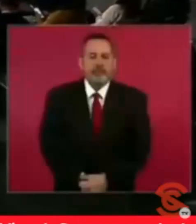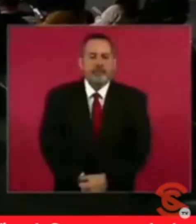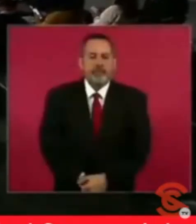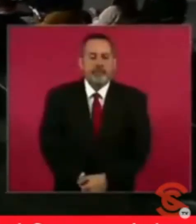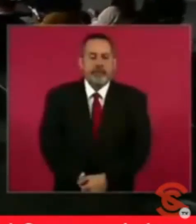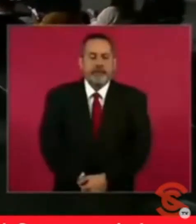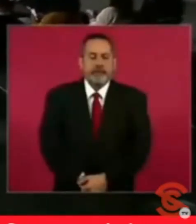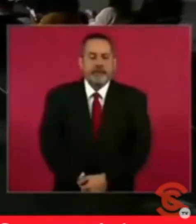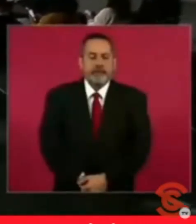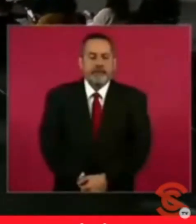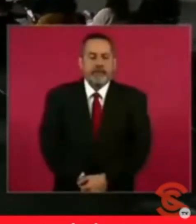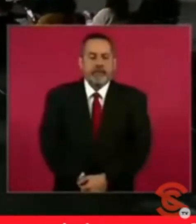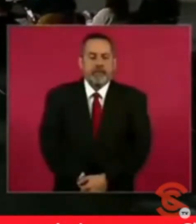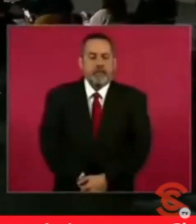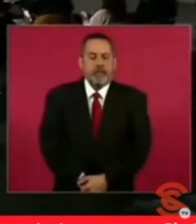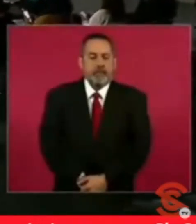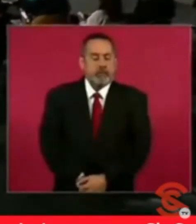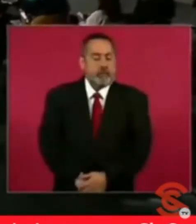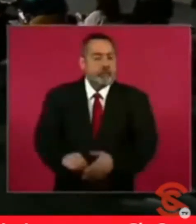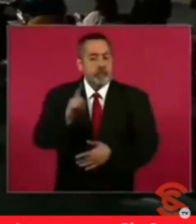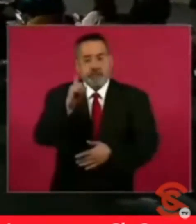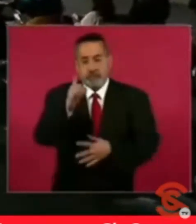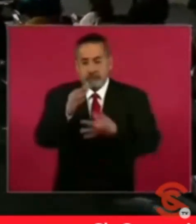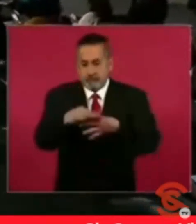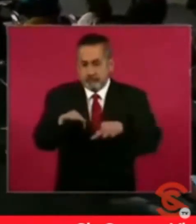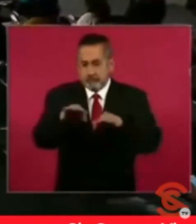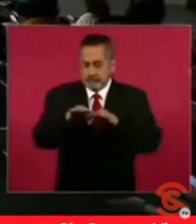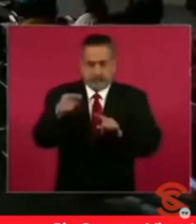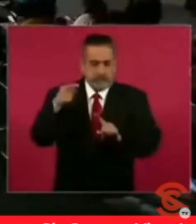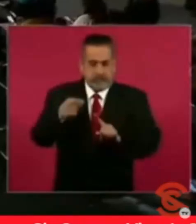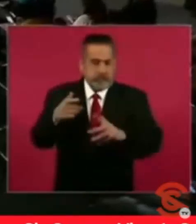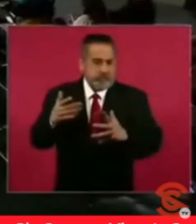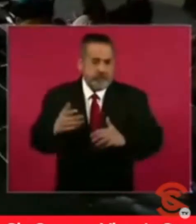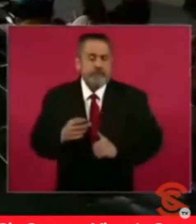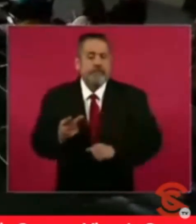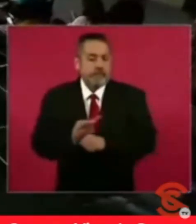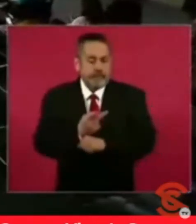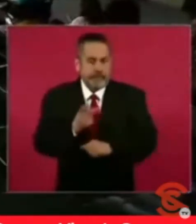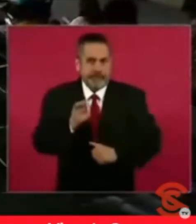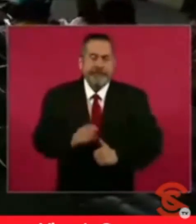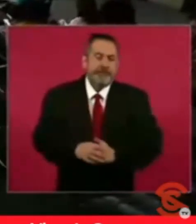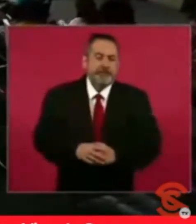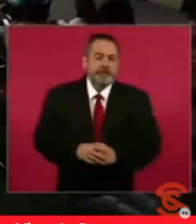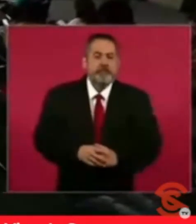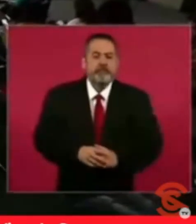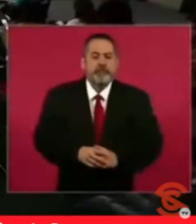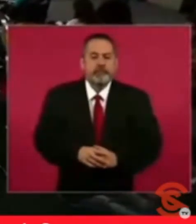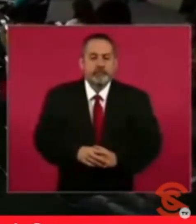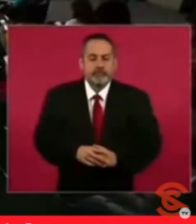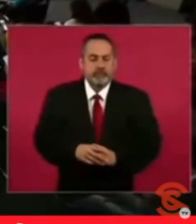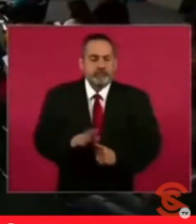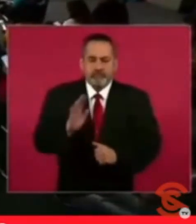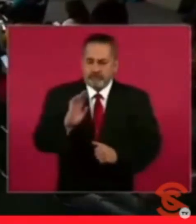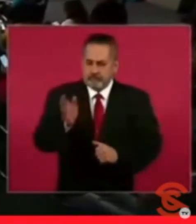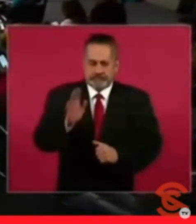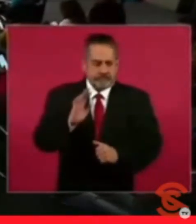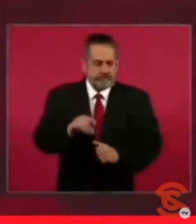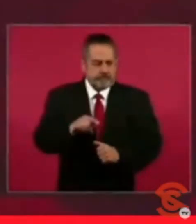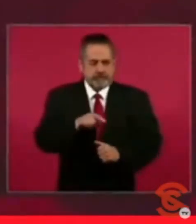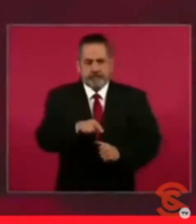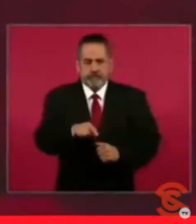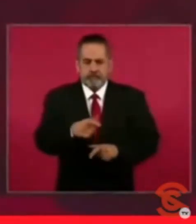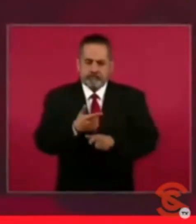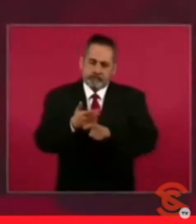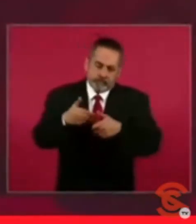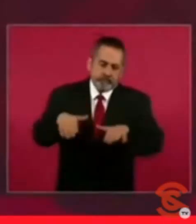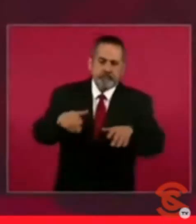ya lo más importante es que se liberó a Jalife.